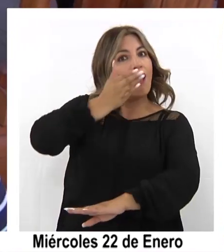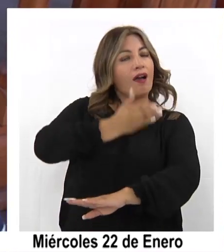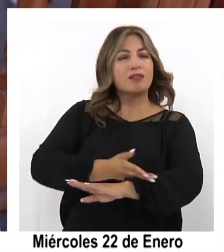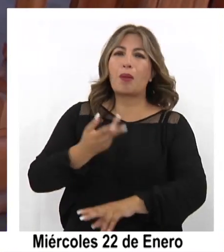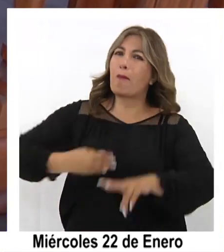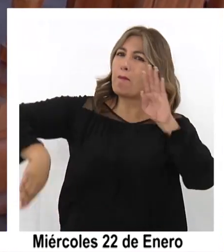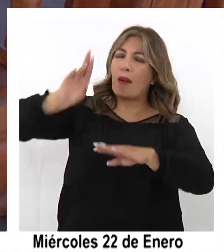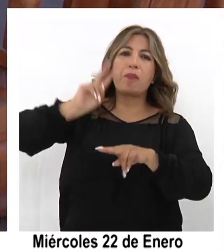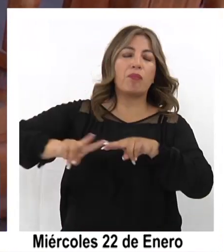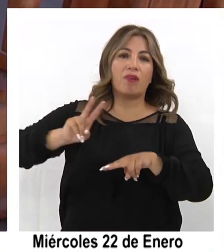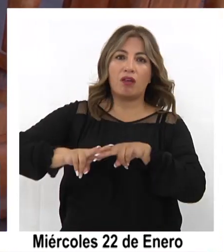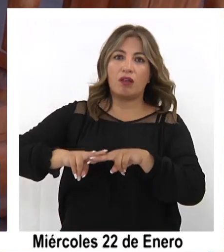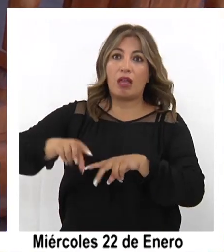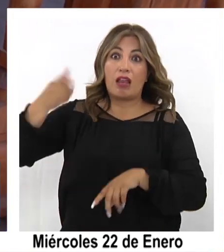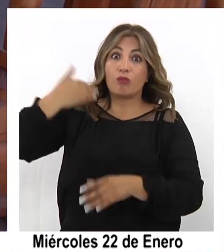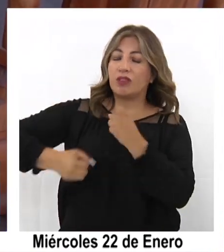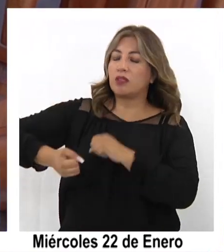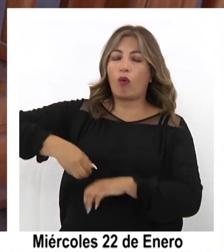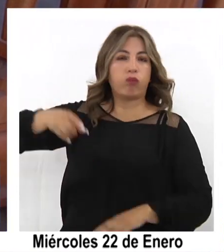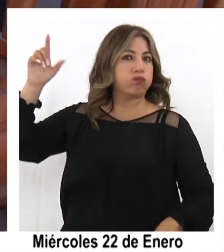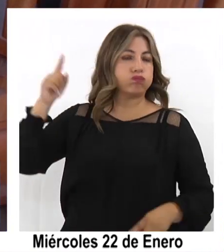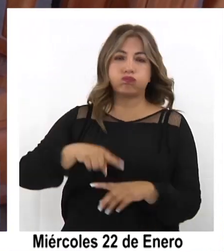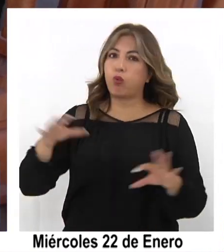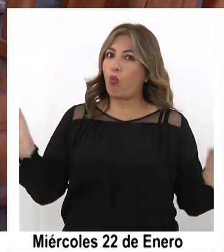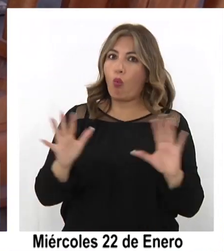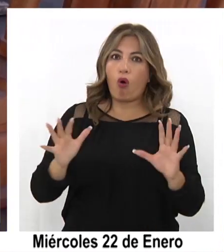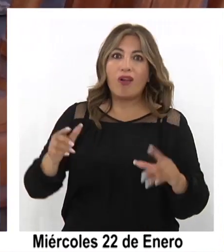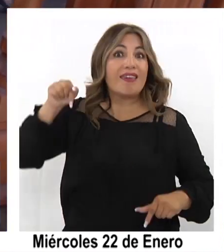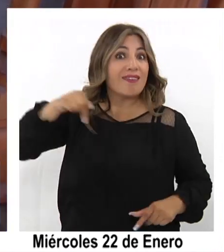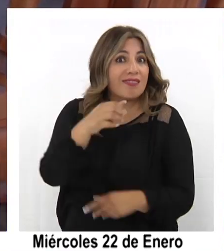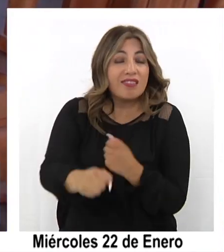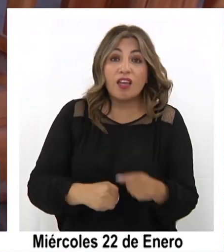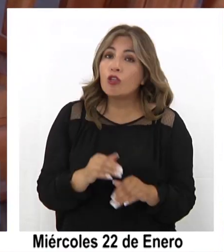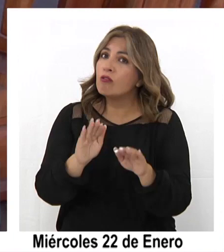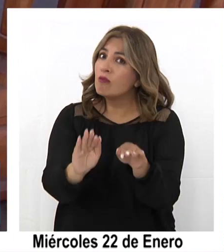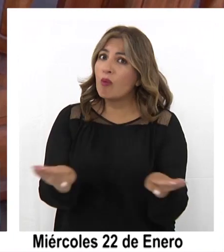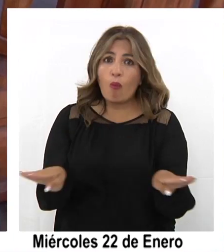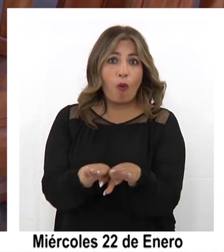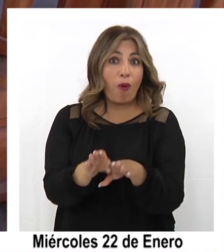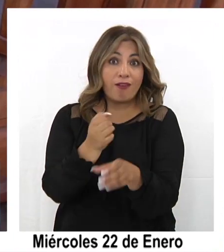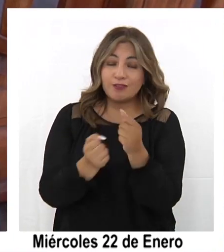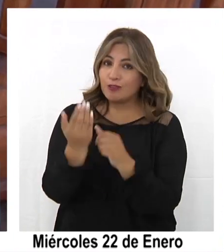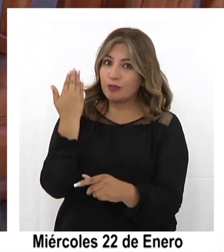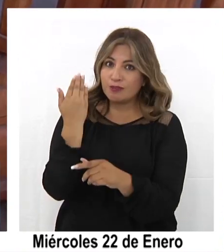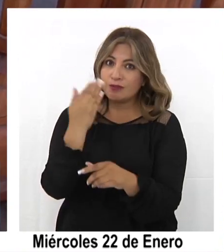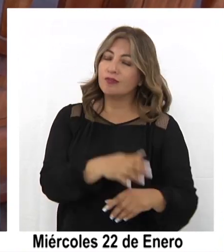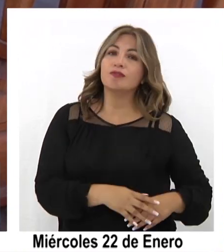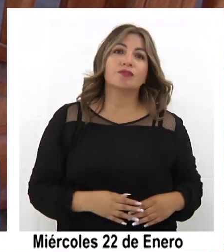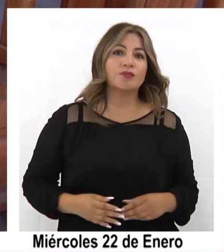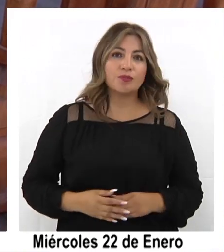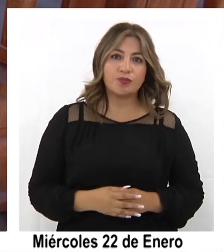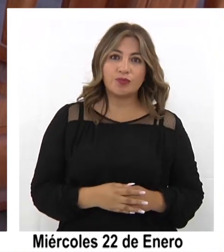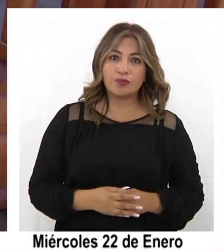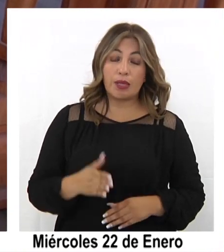ya tiene que estar más preparada que el año pasado, porque el año pasado fue crítico, así que este año no debería pasar lo que pasó el año pasado.